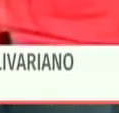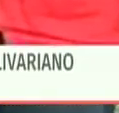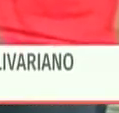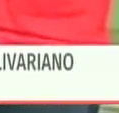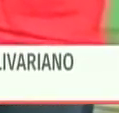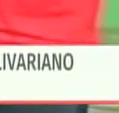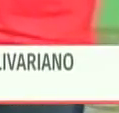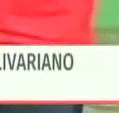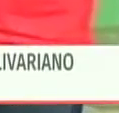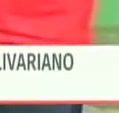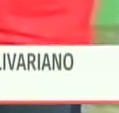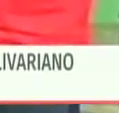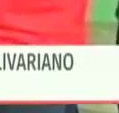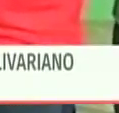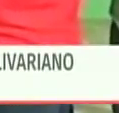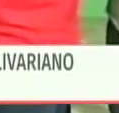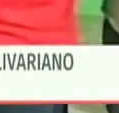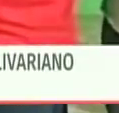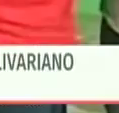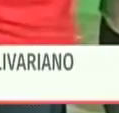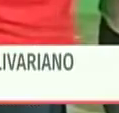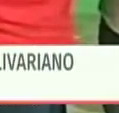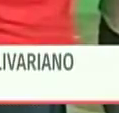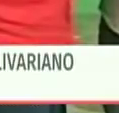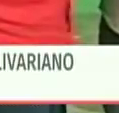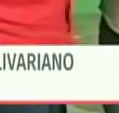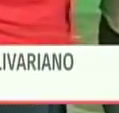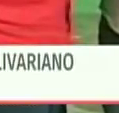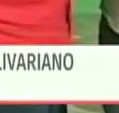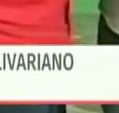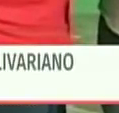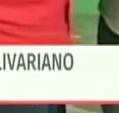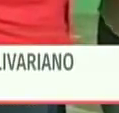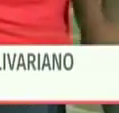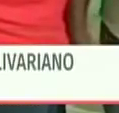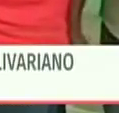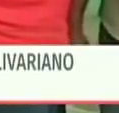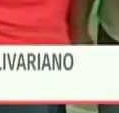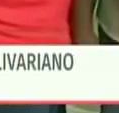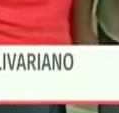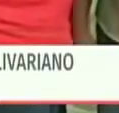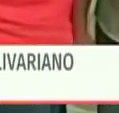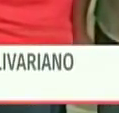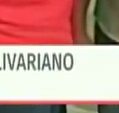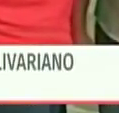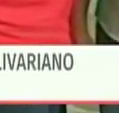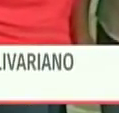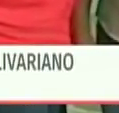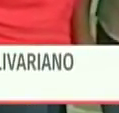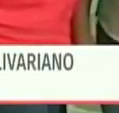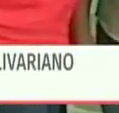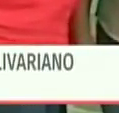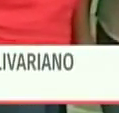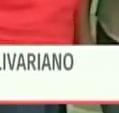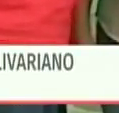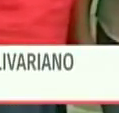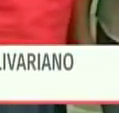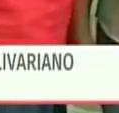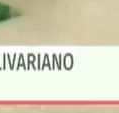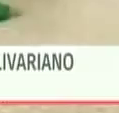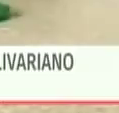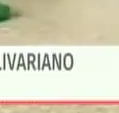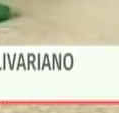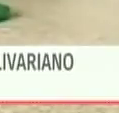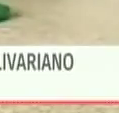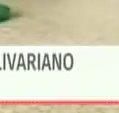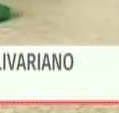nada, y en haciendo uso del tiempo, señor presidente, lo único que le puedo decir es orden cumplida y seguimos en batalla. Gracias, bueno,